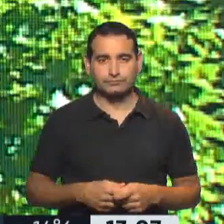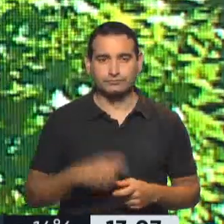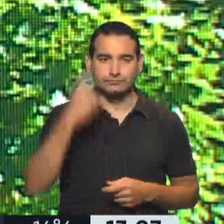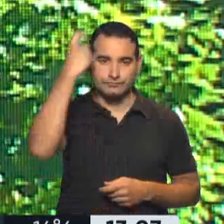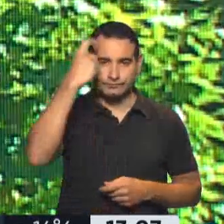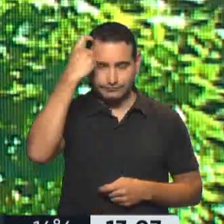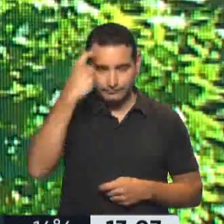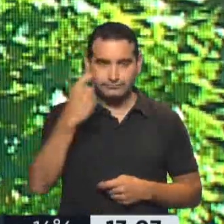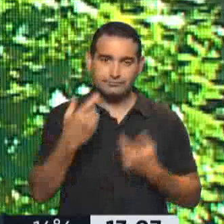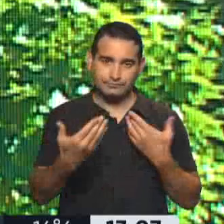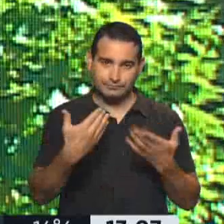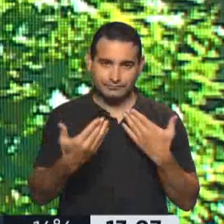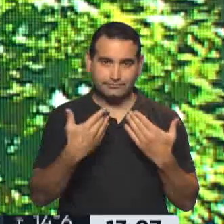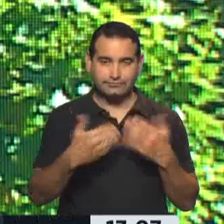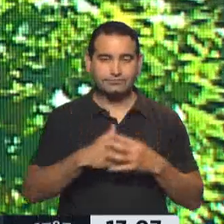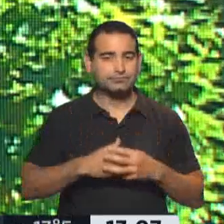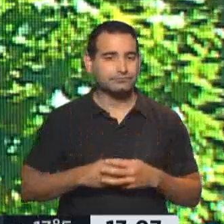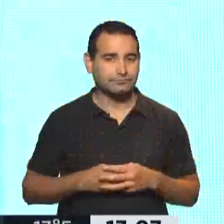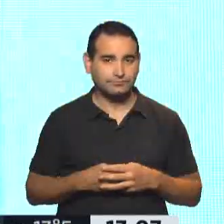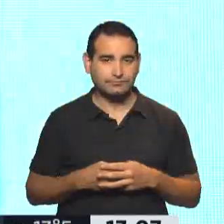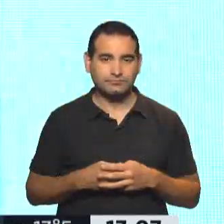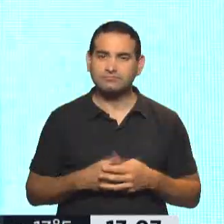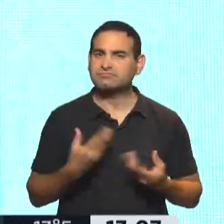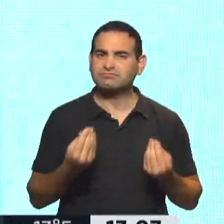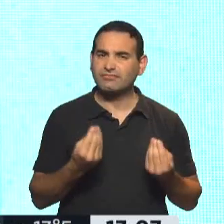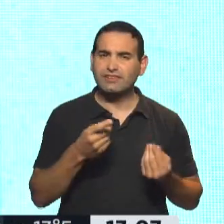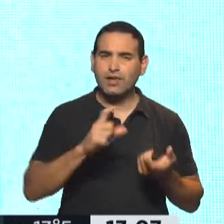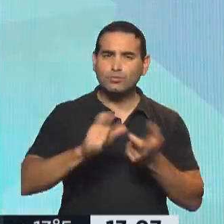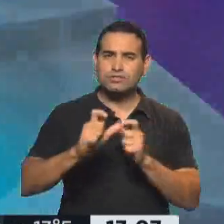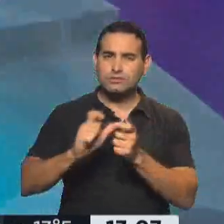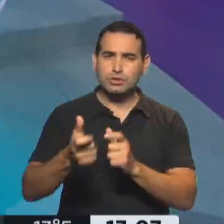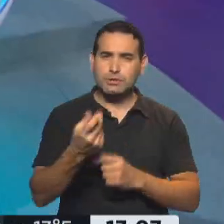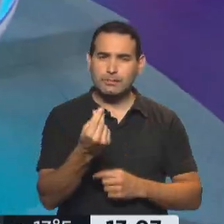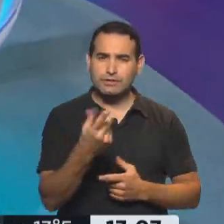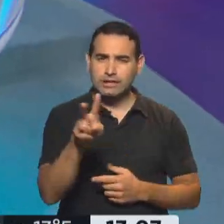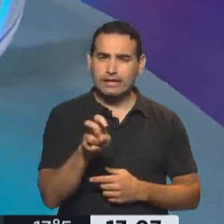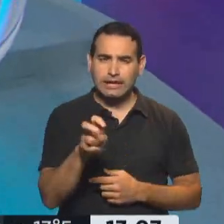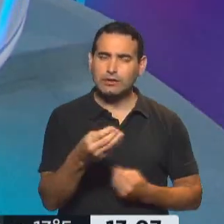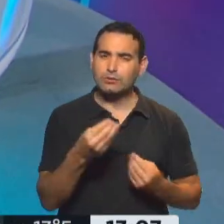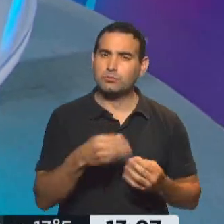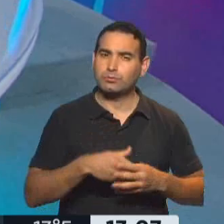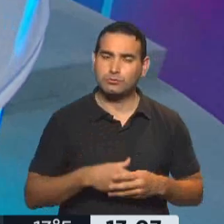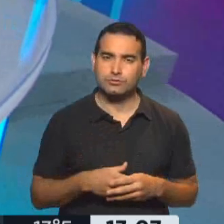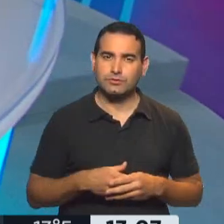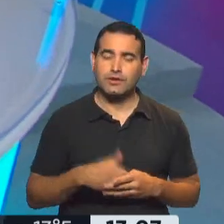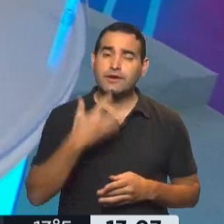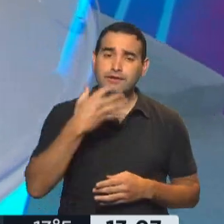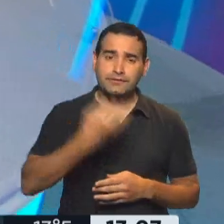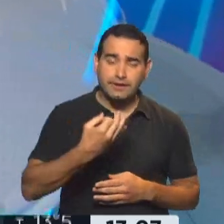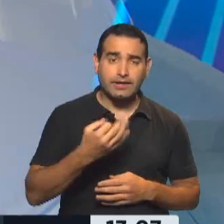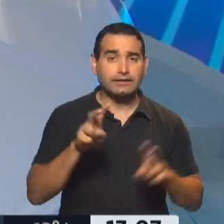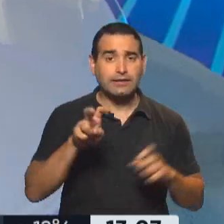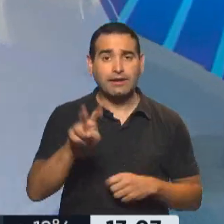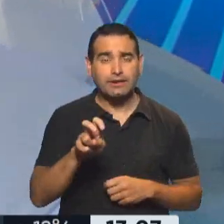analizamos raúl en principio en qué consiste esta actualización y cómo repercute es cierto que el tema de los